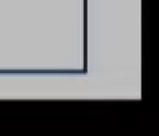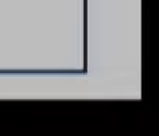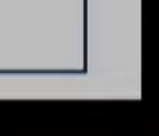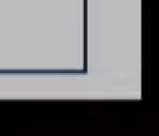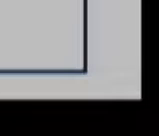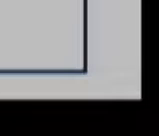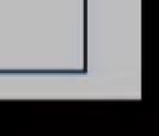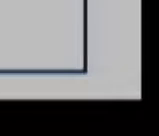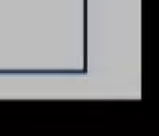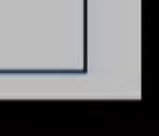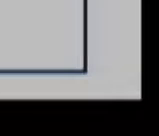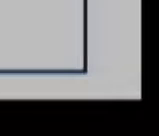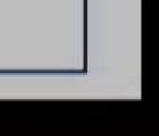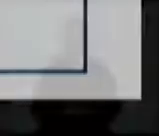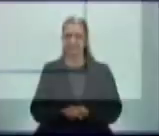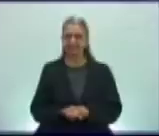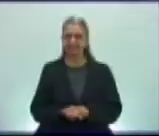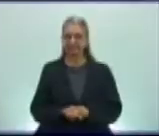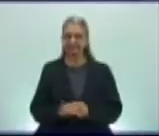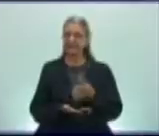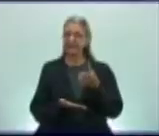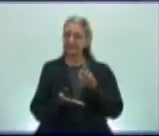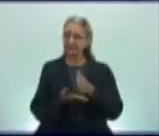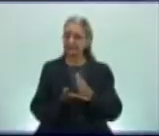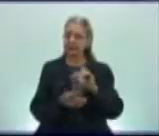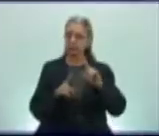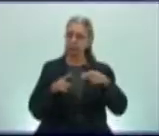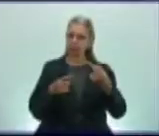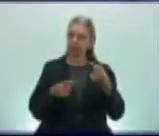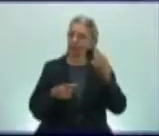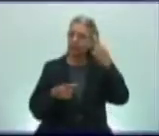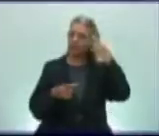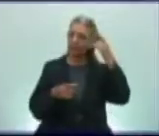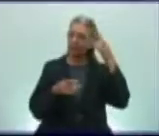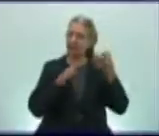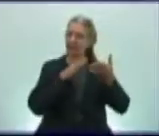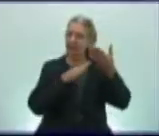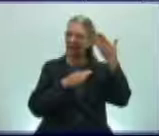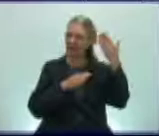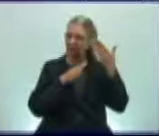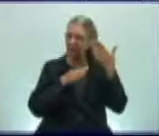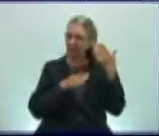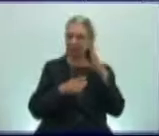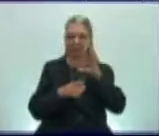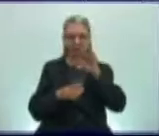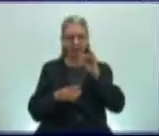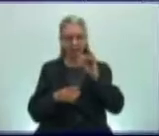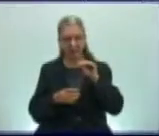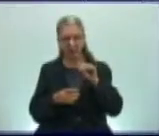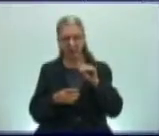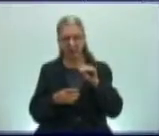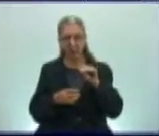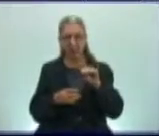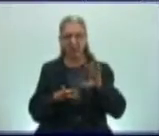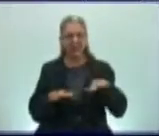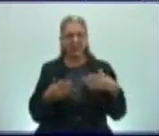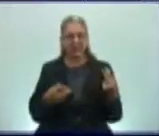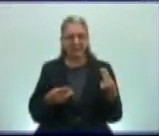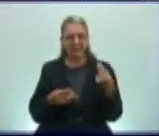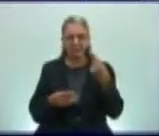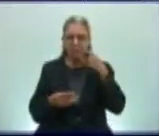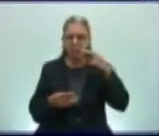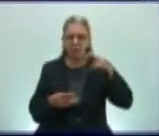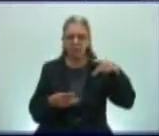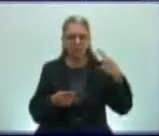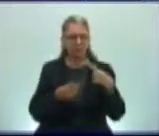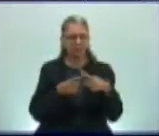Continuemos entonces. Recuerdan que les había comentado que también debíamos determinar ese recorrido cuando el